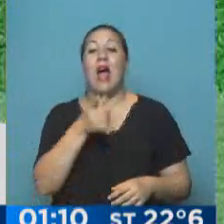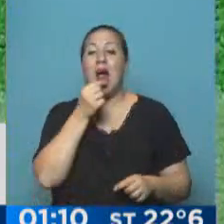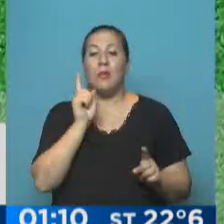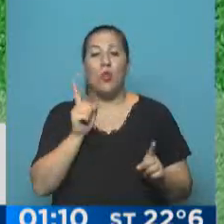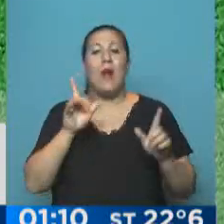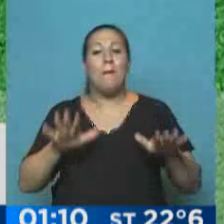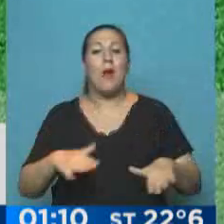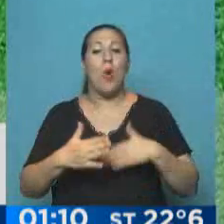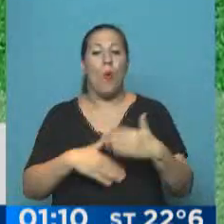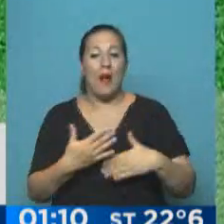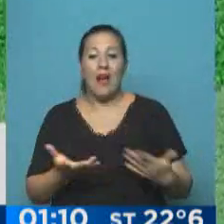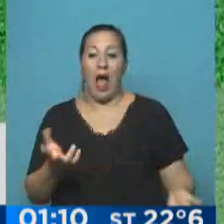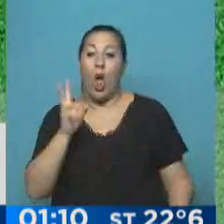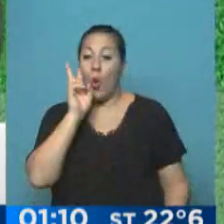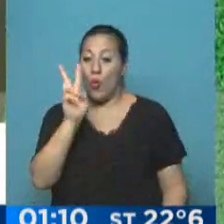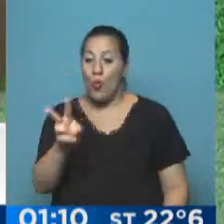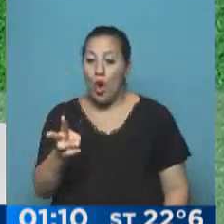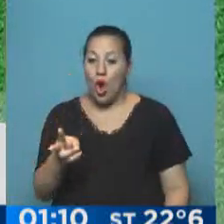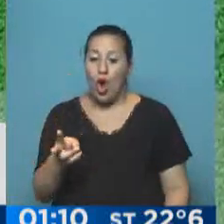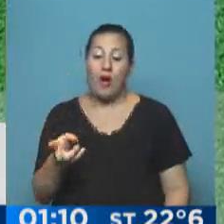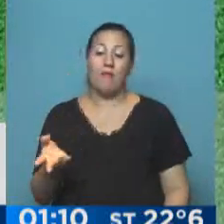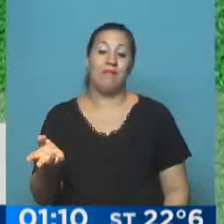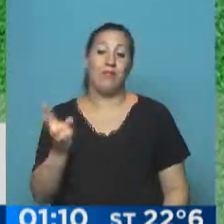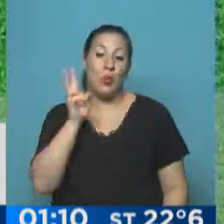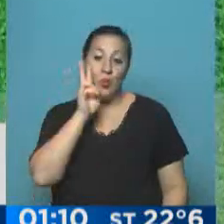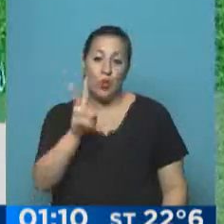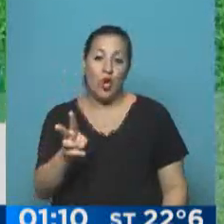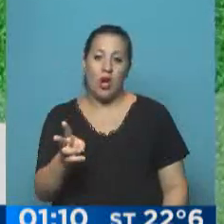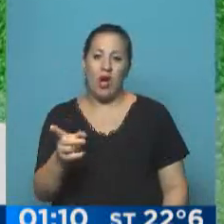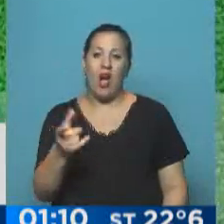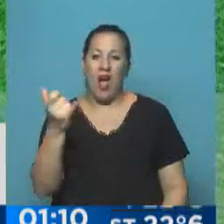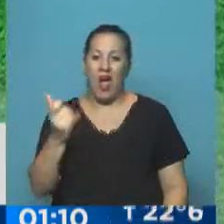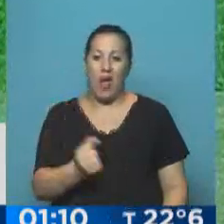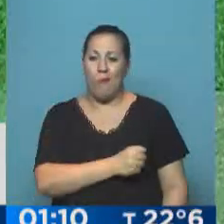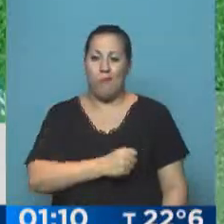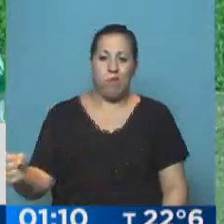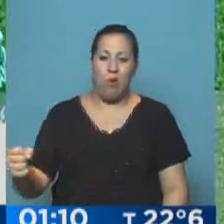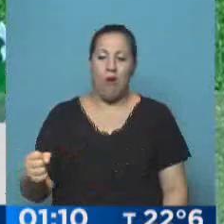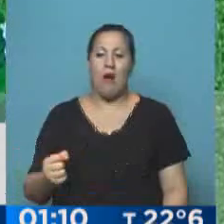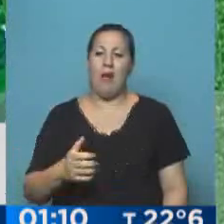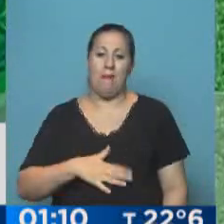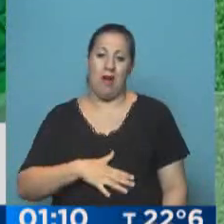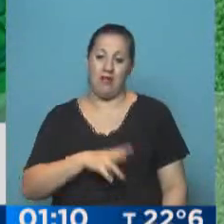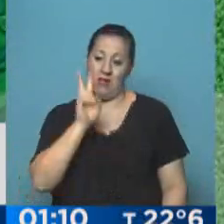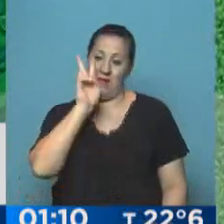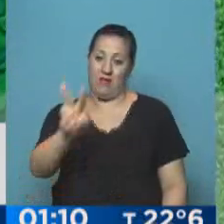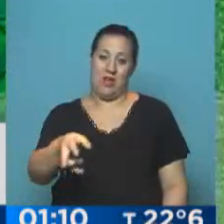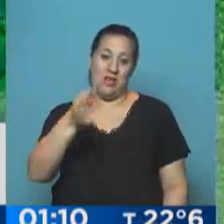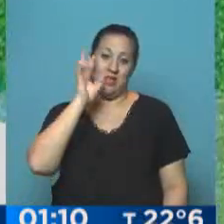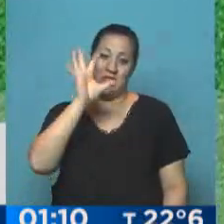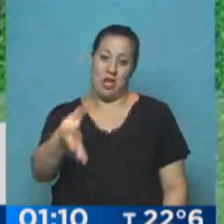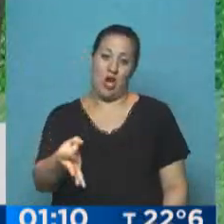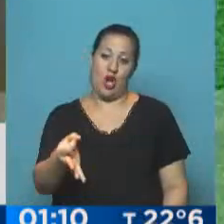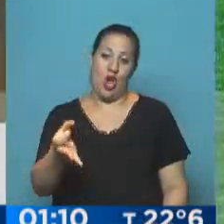juego y claro, lo vio, le dio un trompazo en la panza, digamos, en las abdominales, lo vio perfectamente. Tiró una mano y el